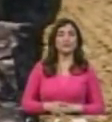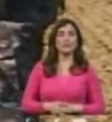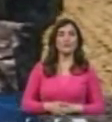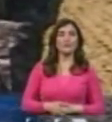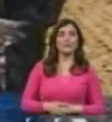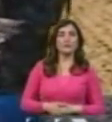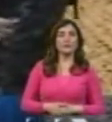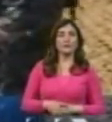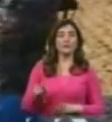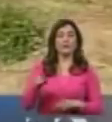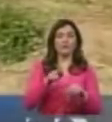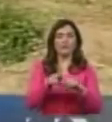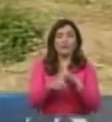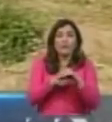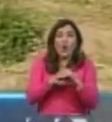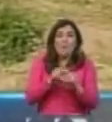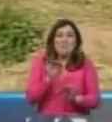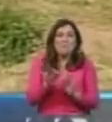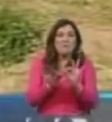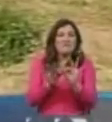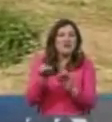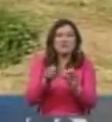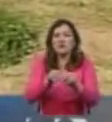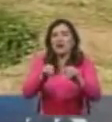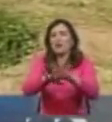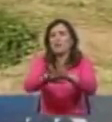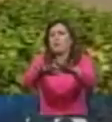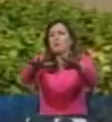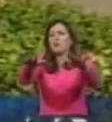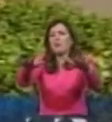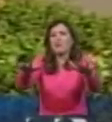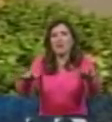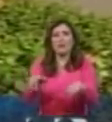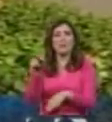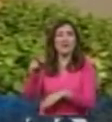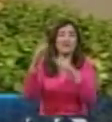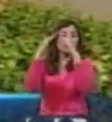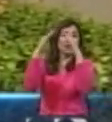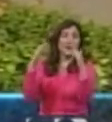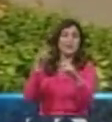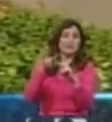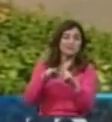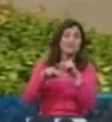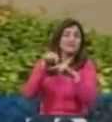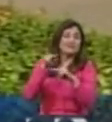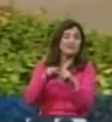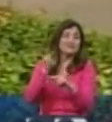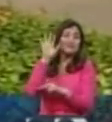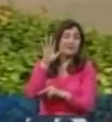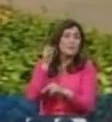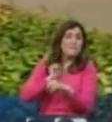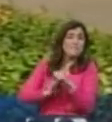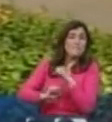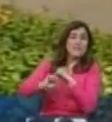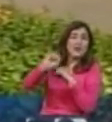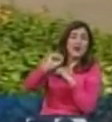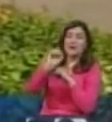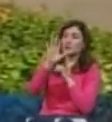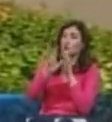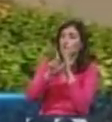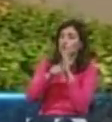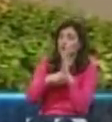Era el escondite perfecto. En este amplio terreno baldío al interior de esta urbanización en construcción, a solo 5 minutos de la vía que conduce